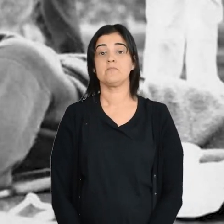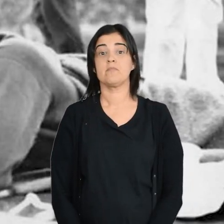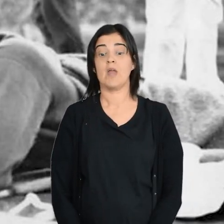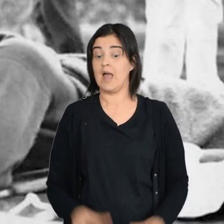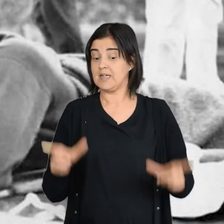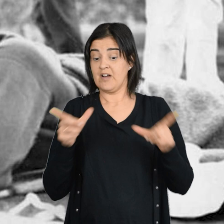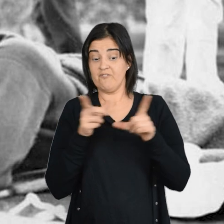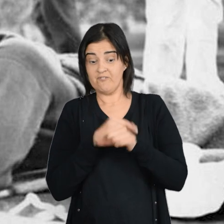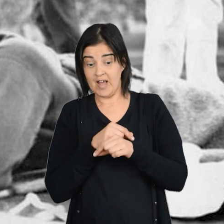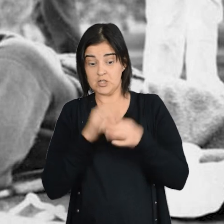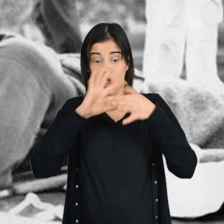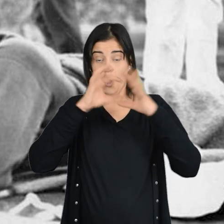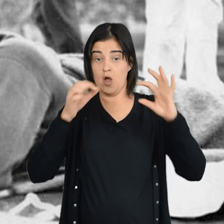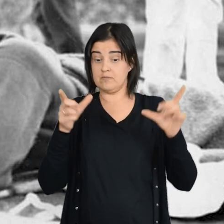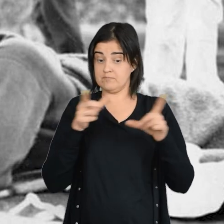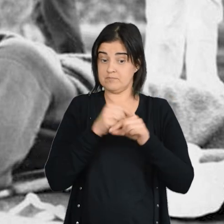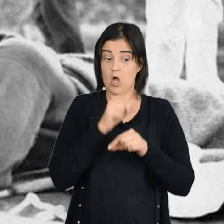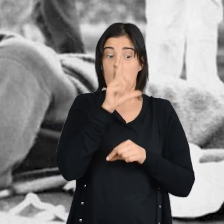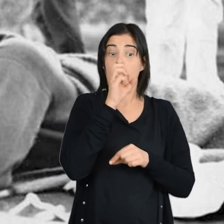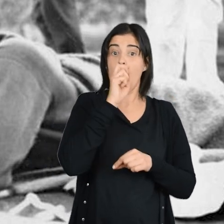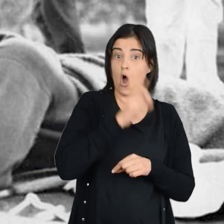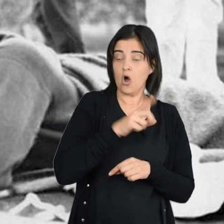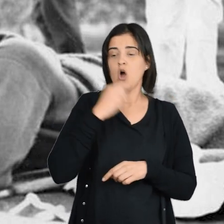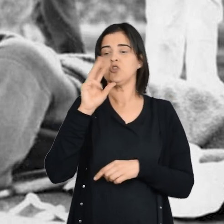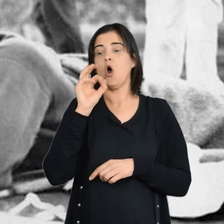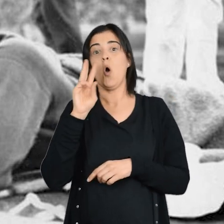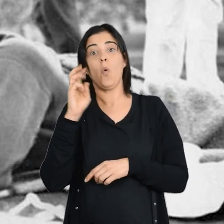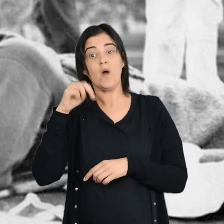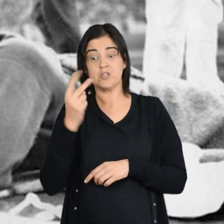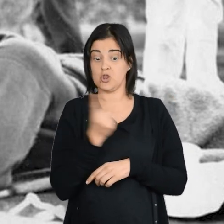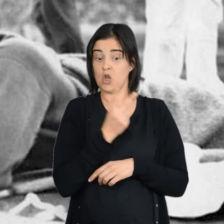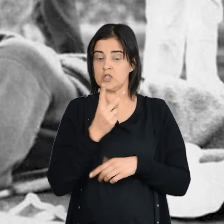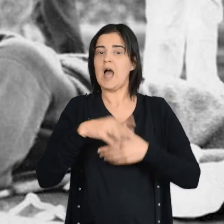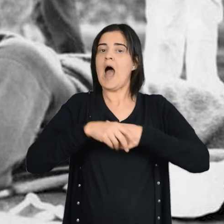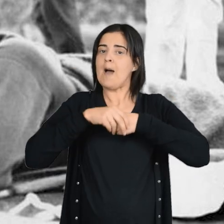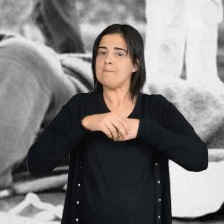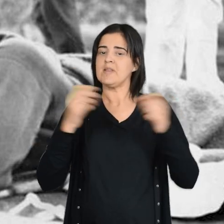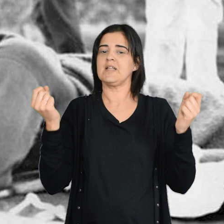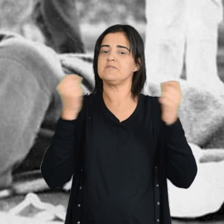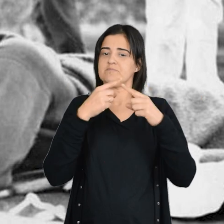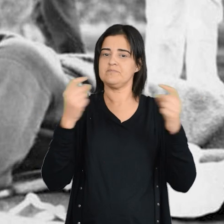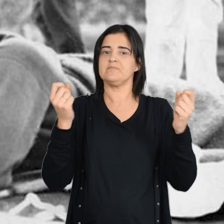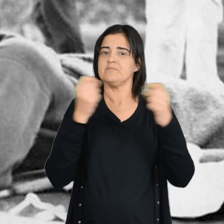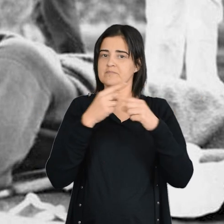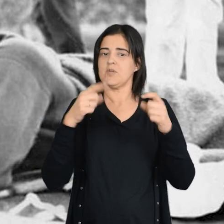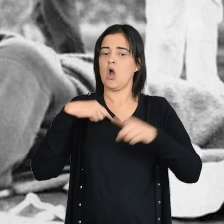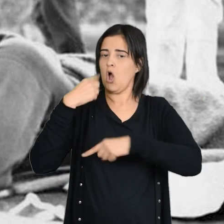terminado los juegos lonio continuaron su amistad por correspondencia